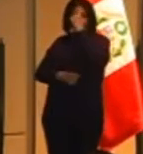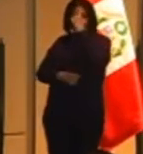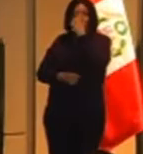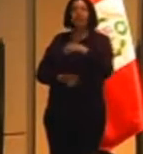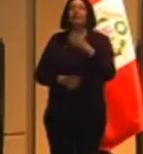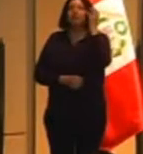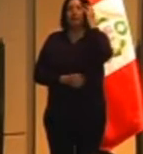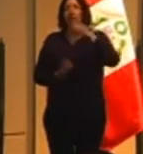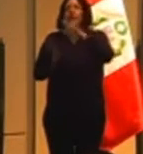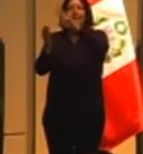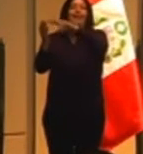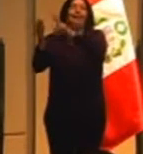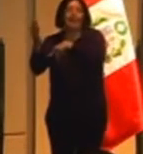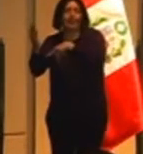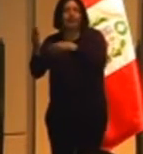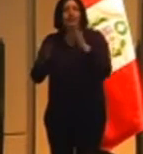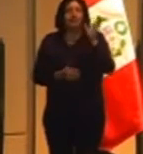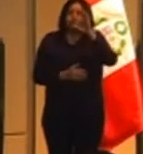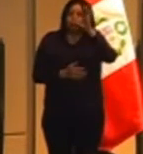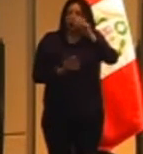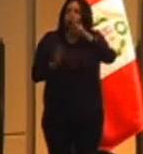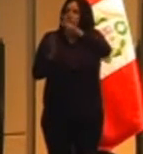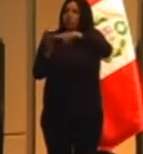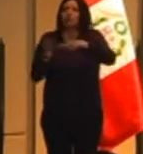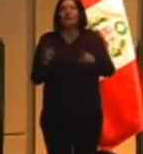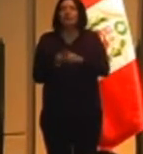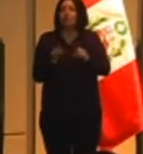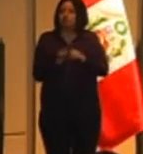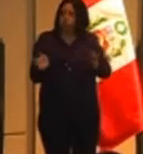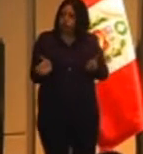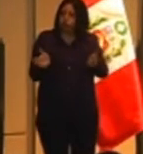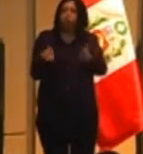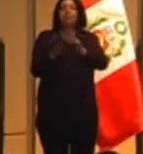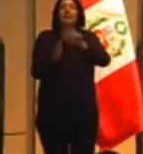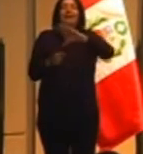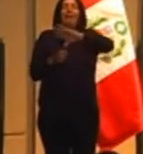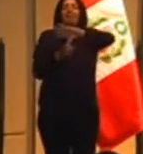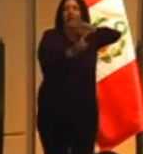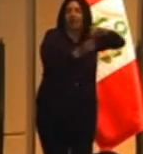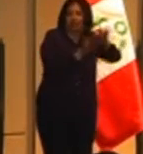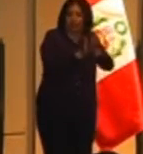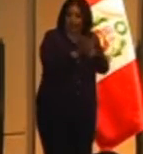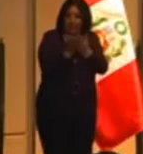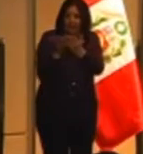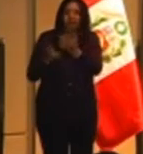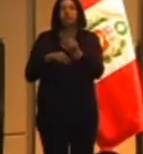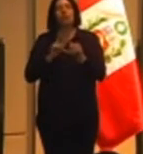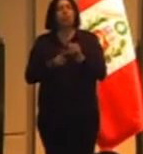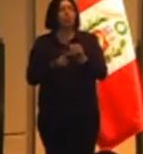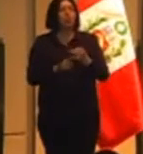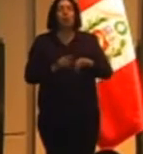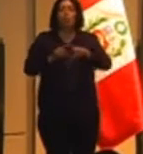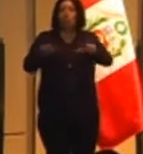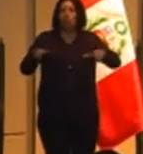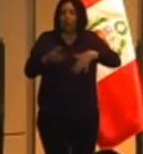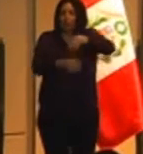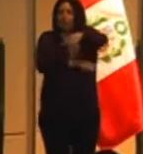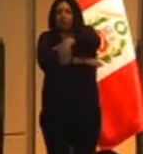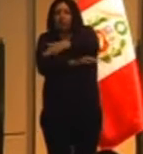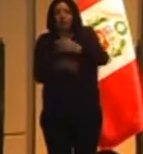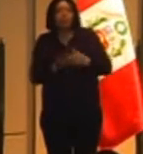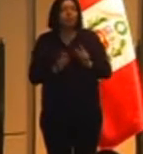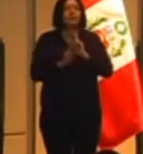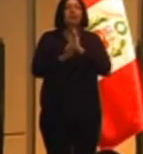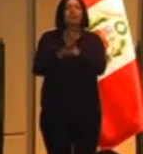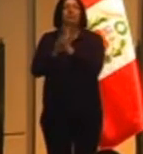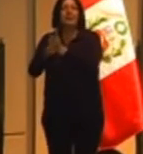la búsqueda de la lectura, que tiene que ver también con la promoción de la Feria del Libro, el tener espacios públicos donde se presten